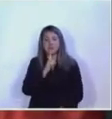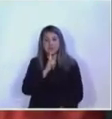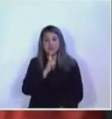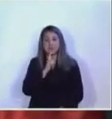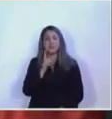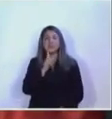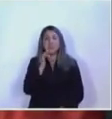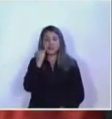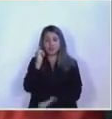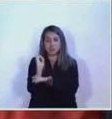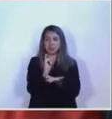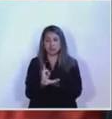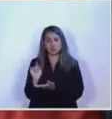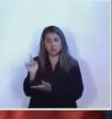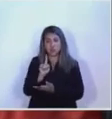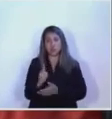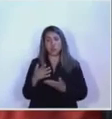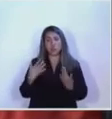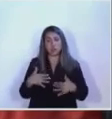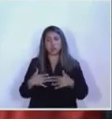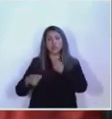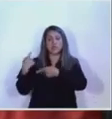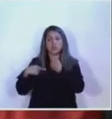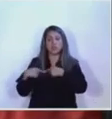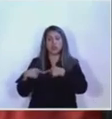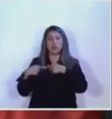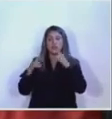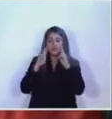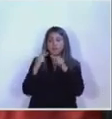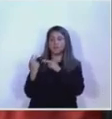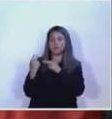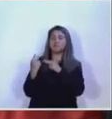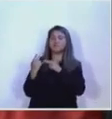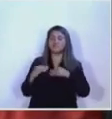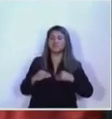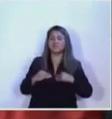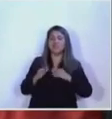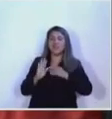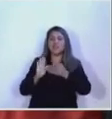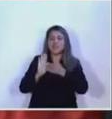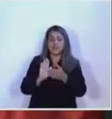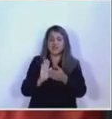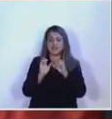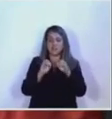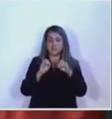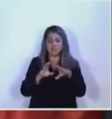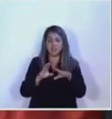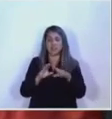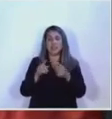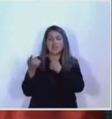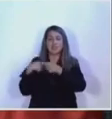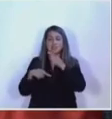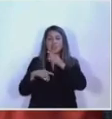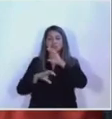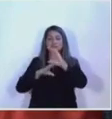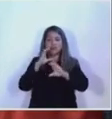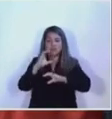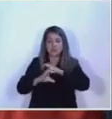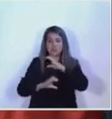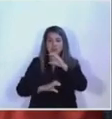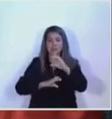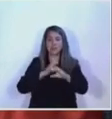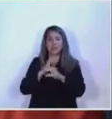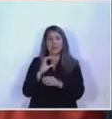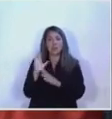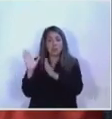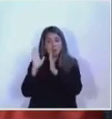las instituciones. La historia debe enseñarnos. Polibio nos enseñó que la historia es cíclica. No solo debemos oír, sino